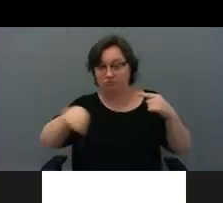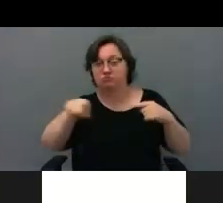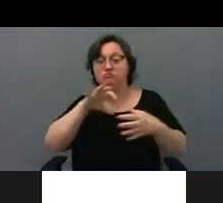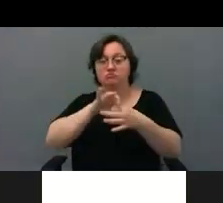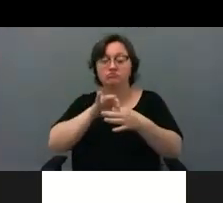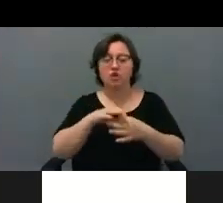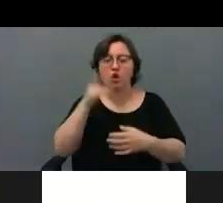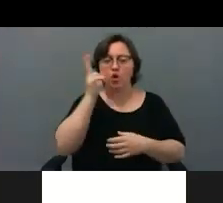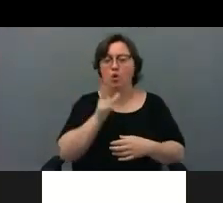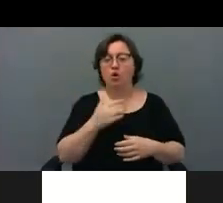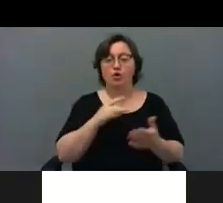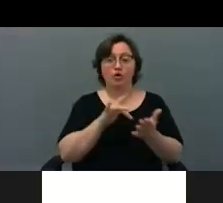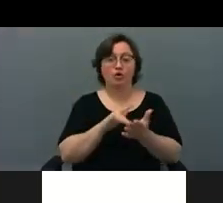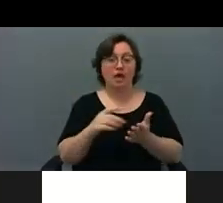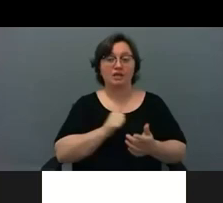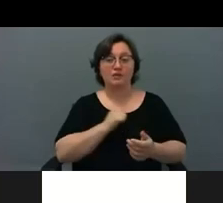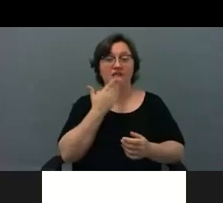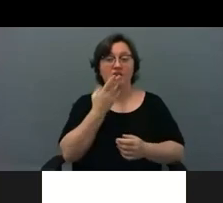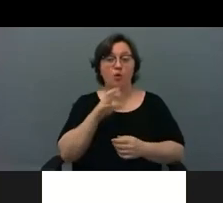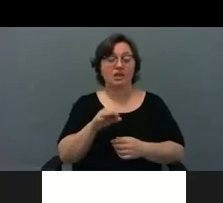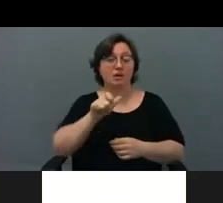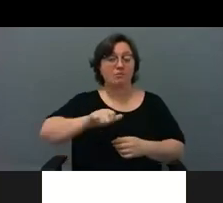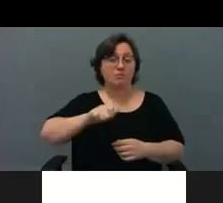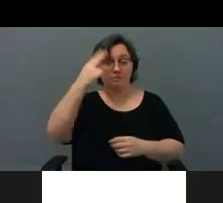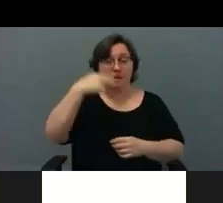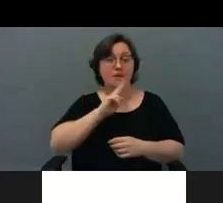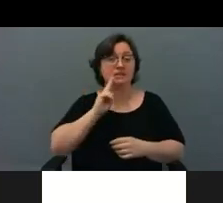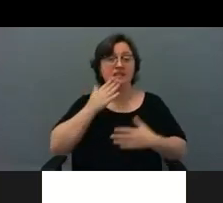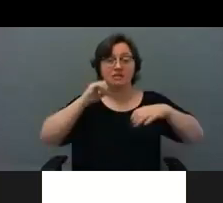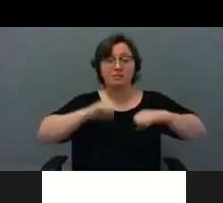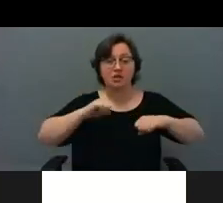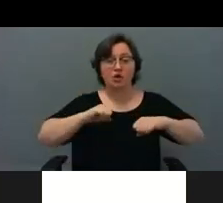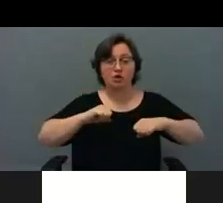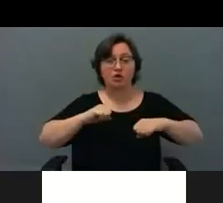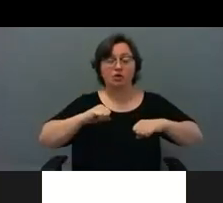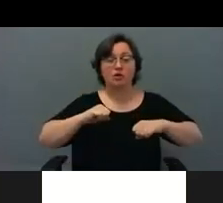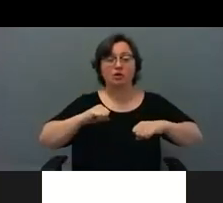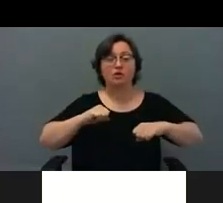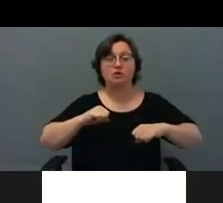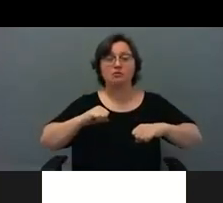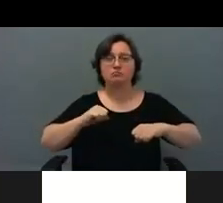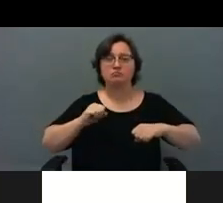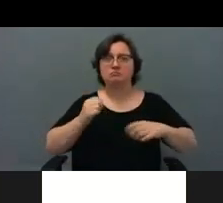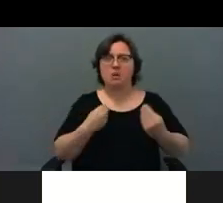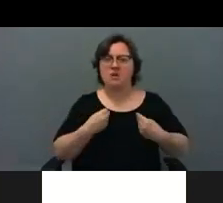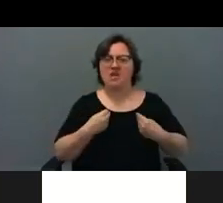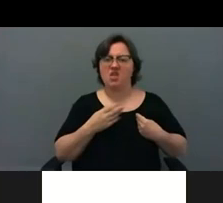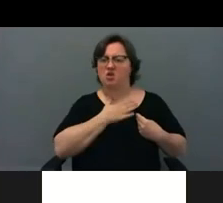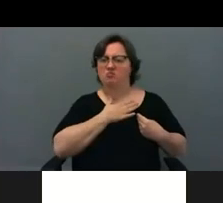Cuando tenía 40 años, mis padres ya eran mayores y quería vivir independiente.